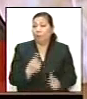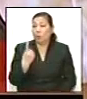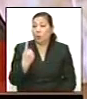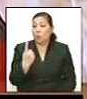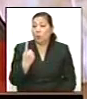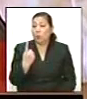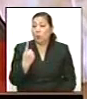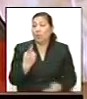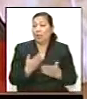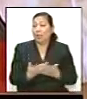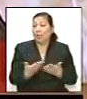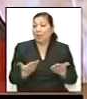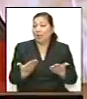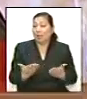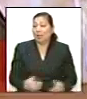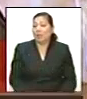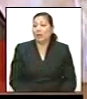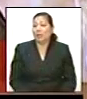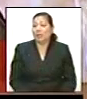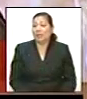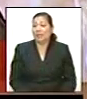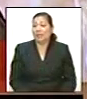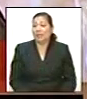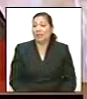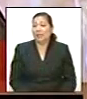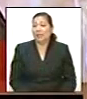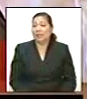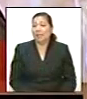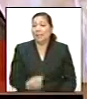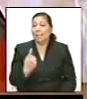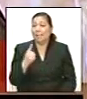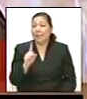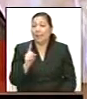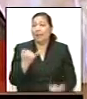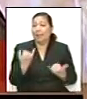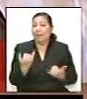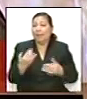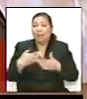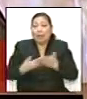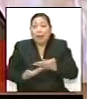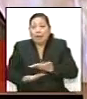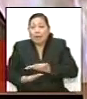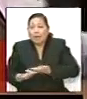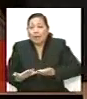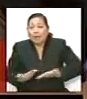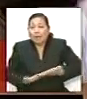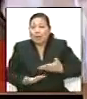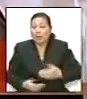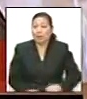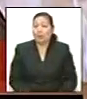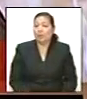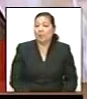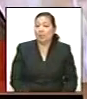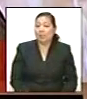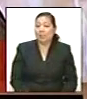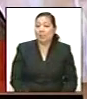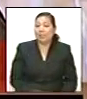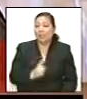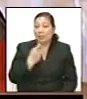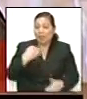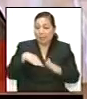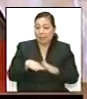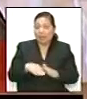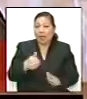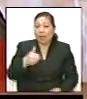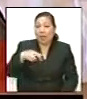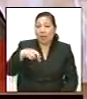inicialmente una de las condiciones para participar en esta negociación colectiva era el ser miembro de